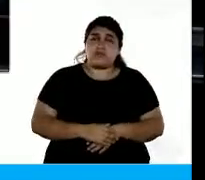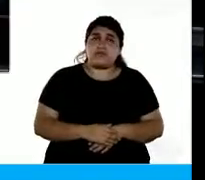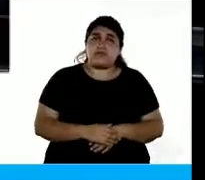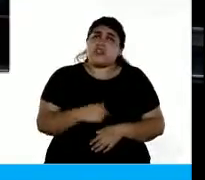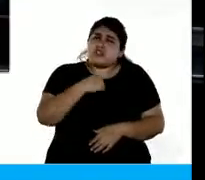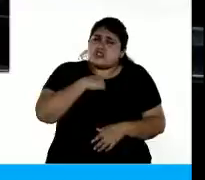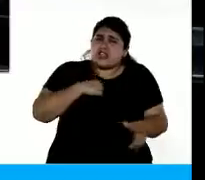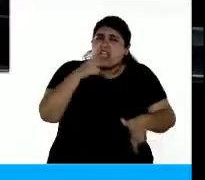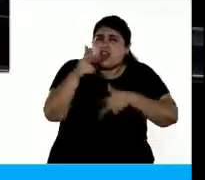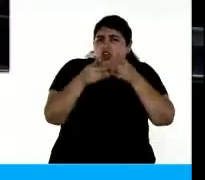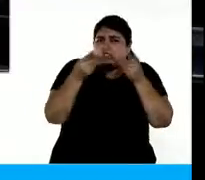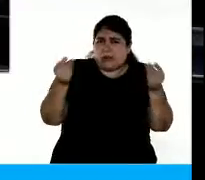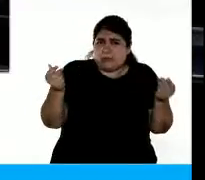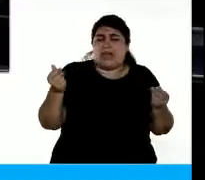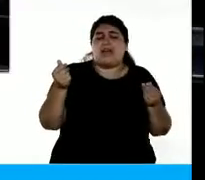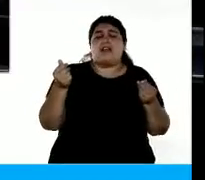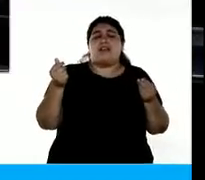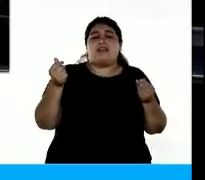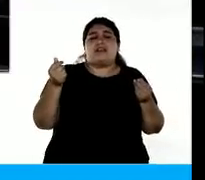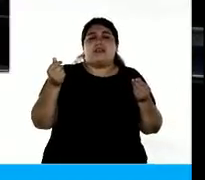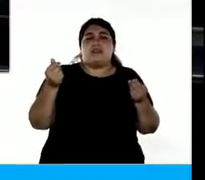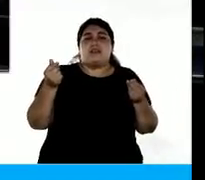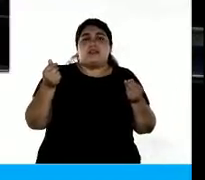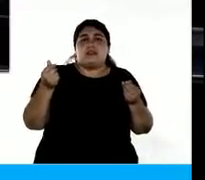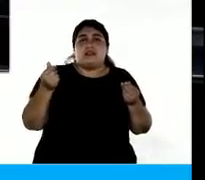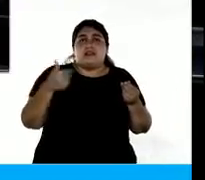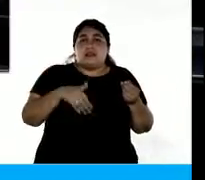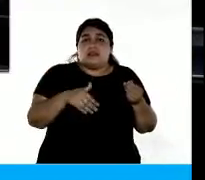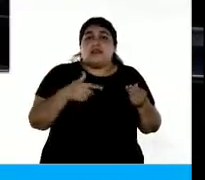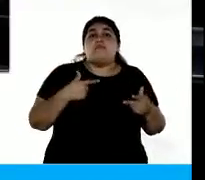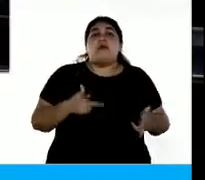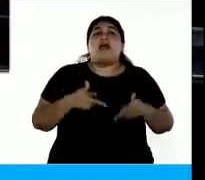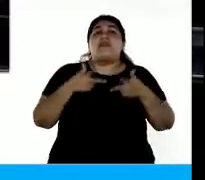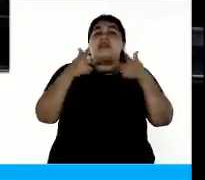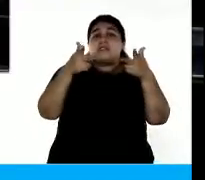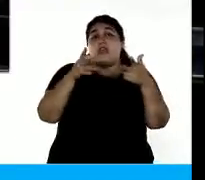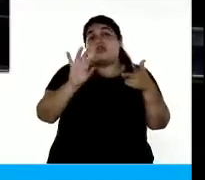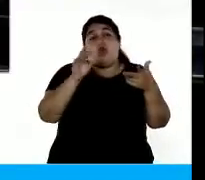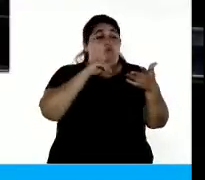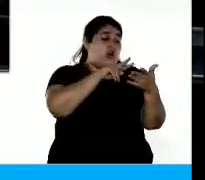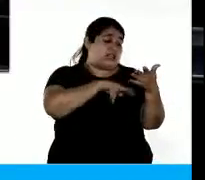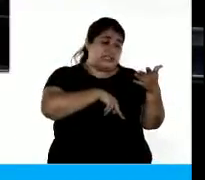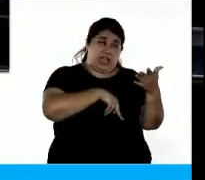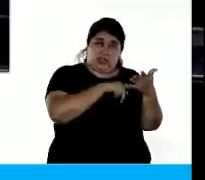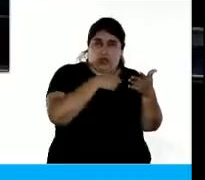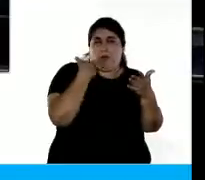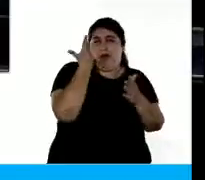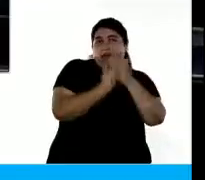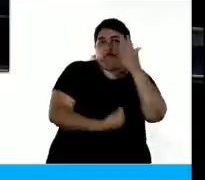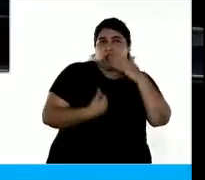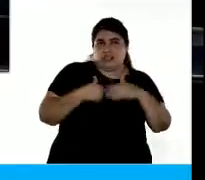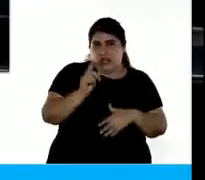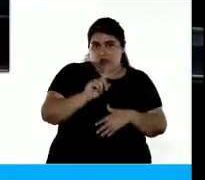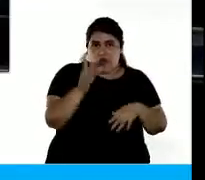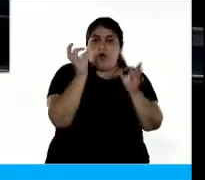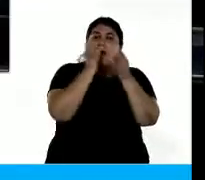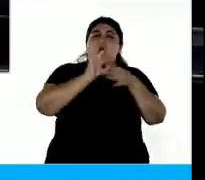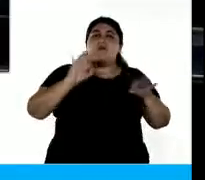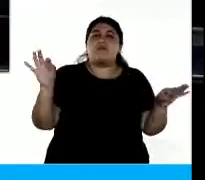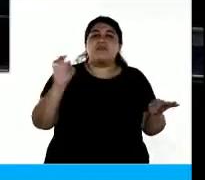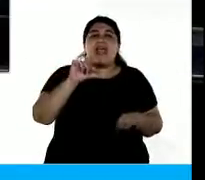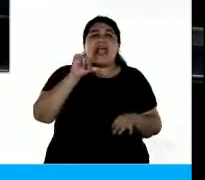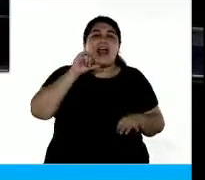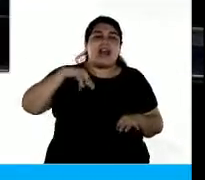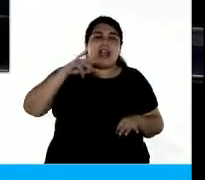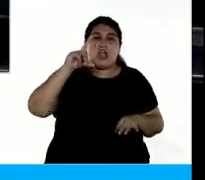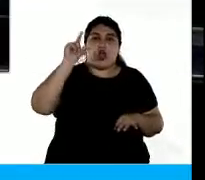terminar diciendo o leyendo mejor dicho para no equivocarme una frase de abraham lincoln